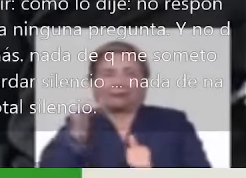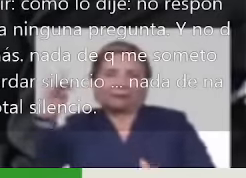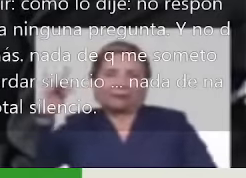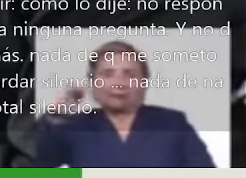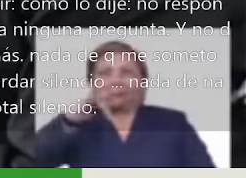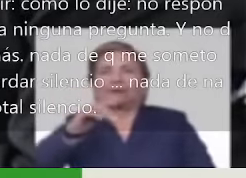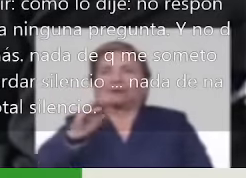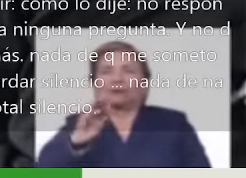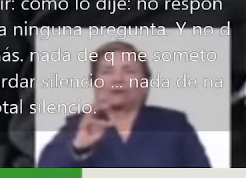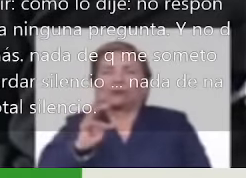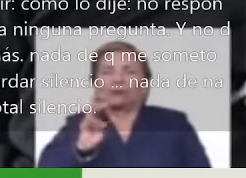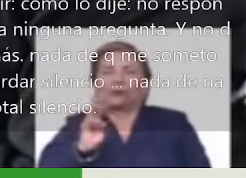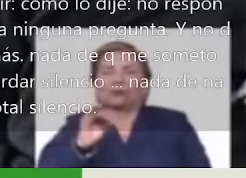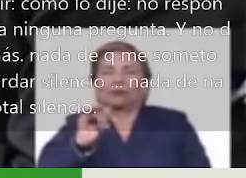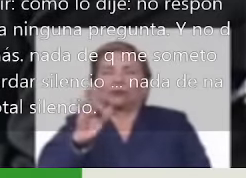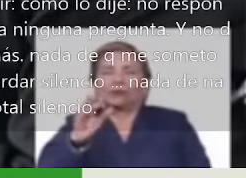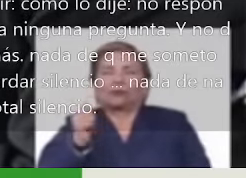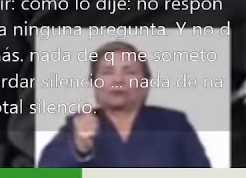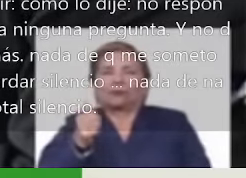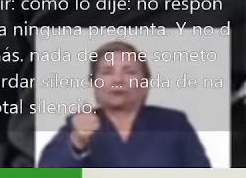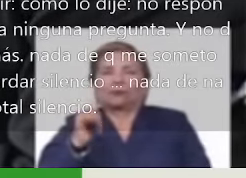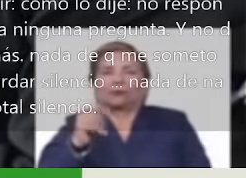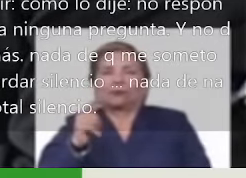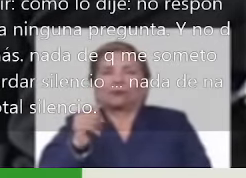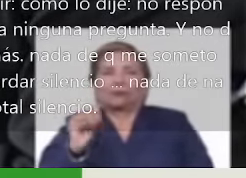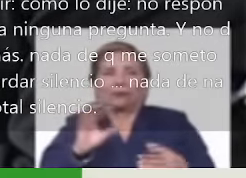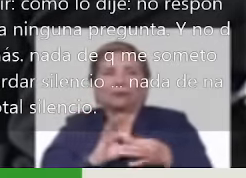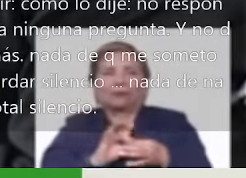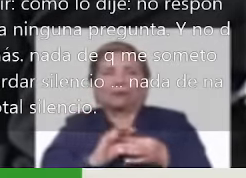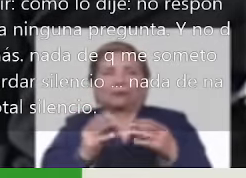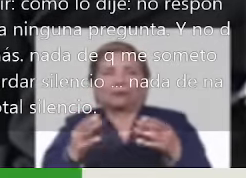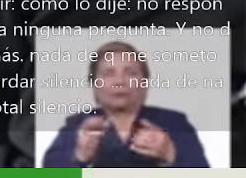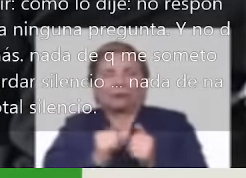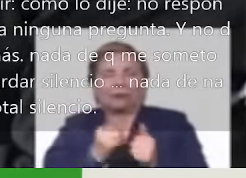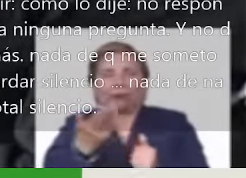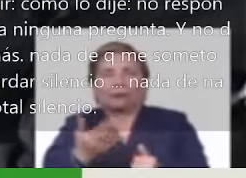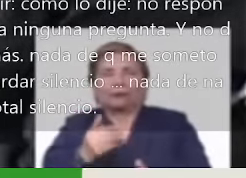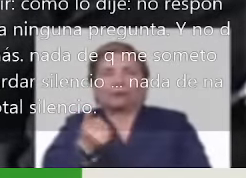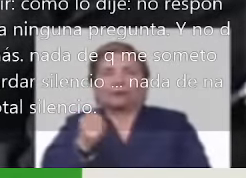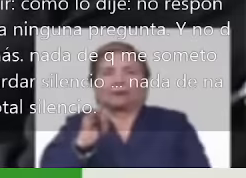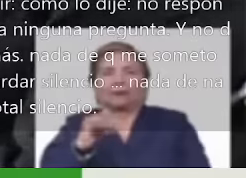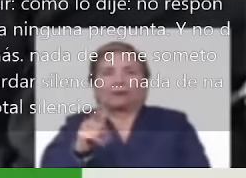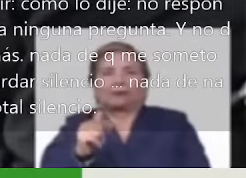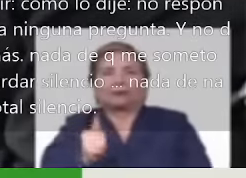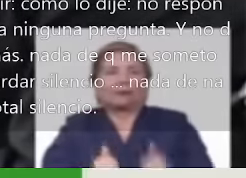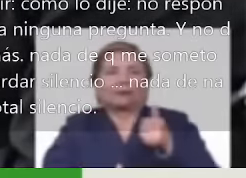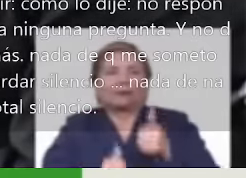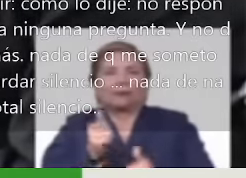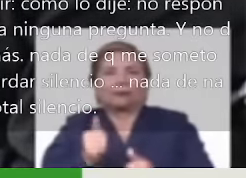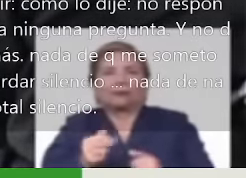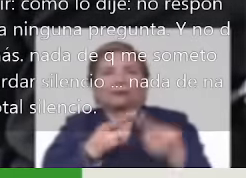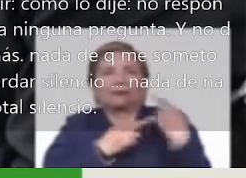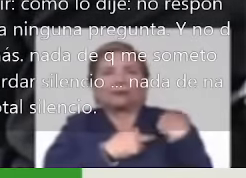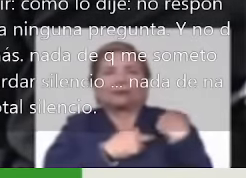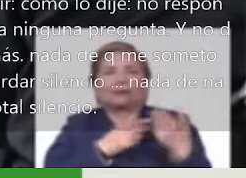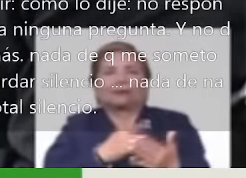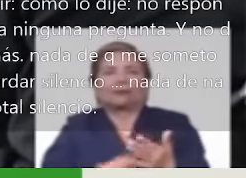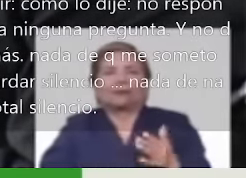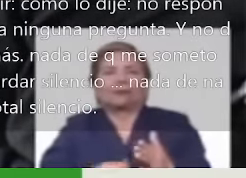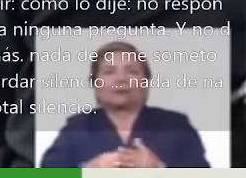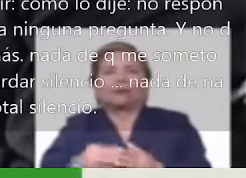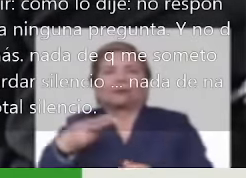señor Wilfredo Hilario Ayala. ¿Le une alguna relación al señor Ayala? ¿Cuál era la función que cumplía el